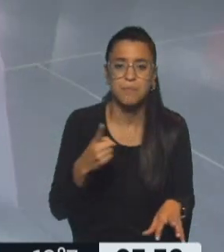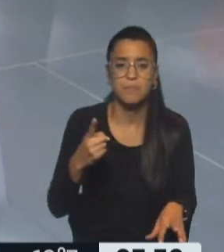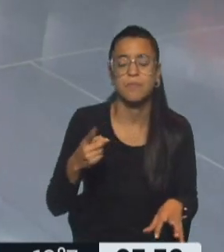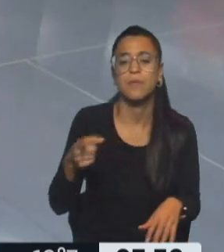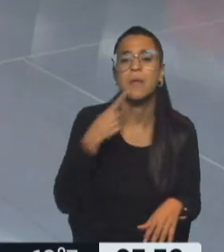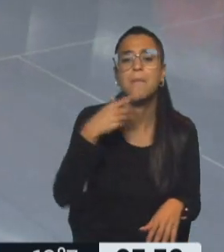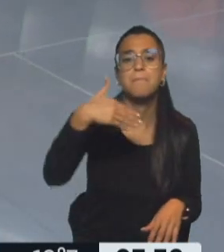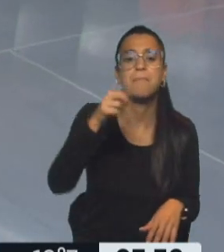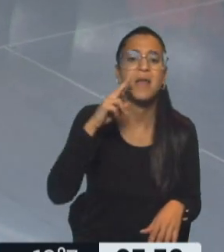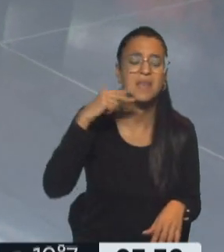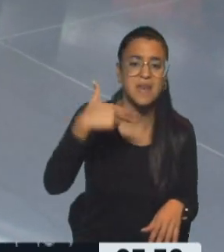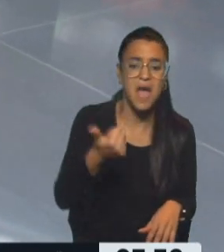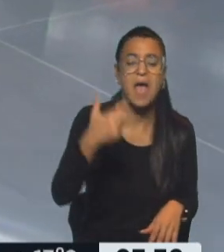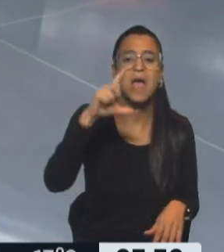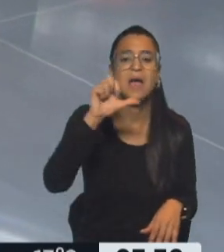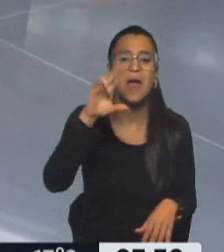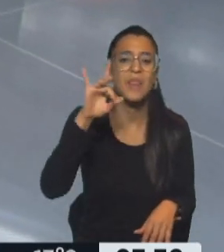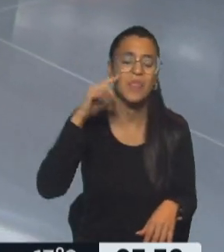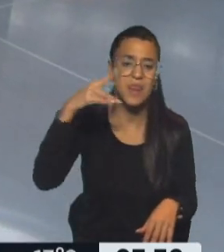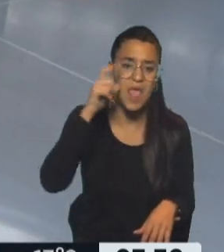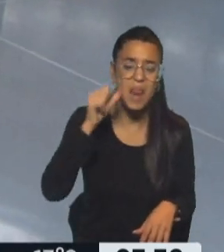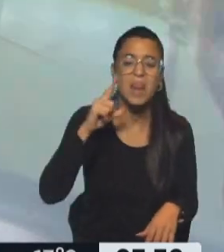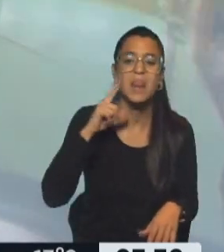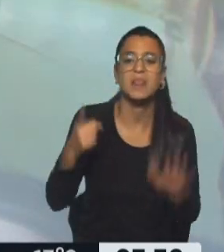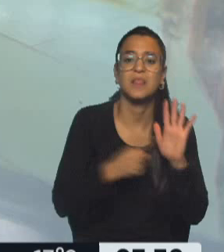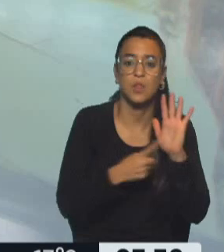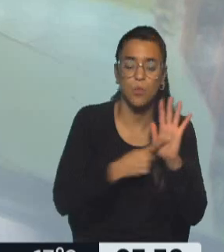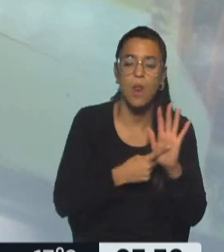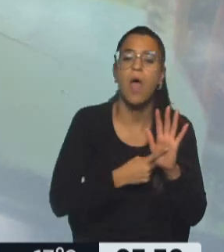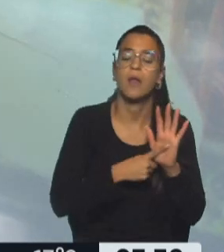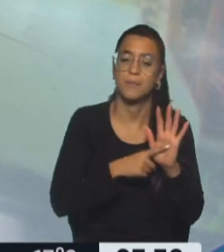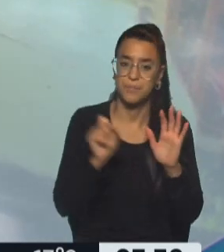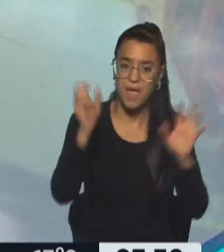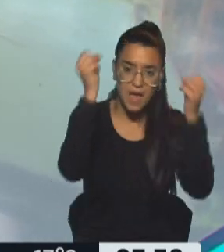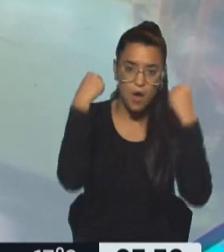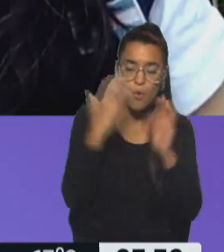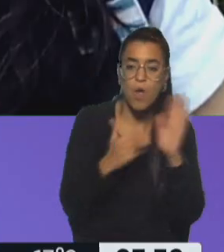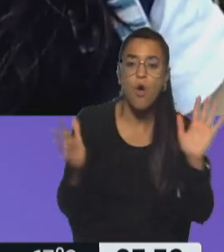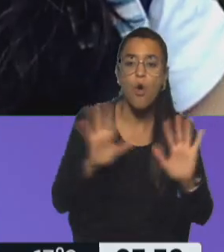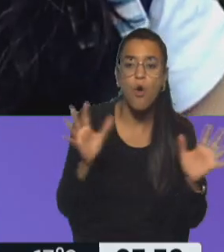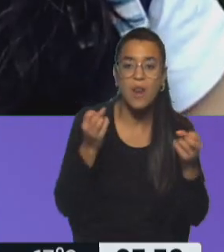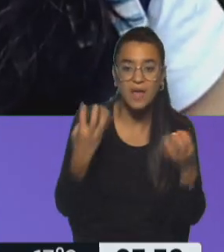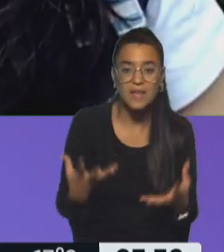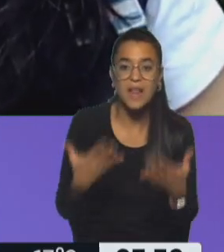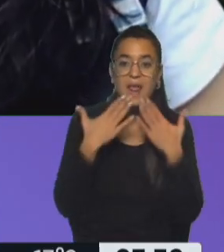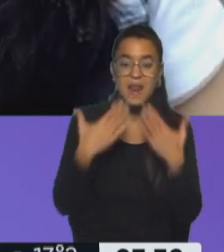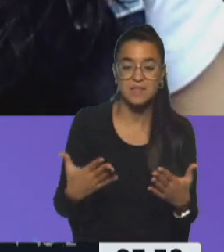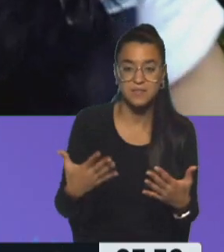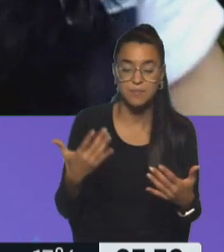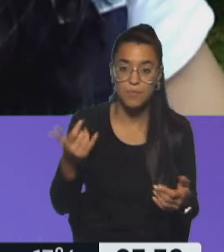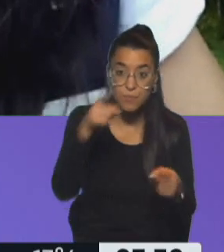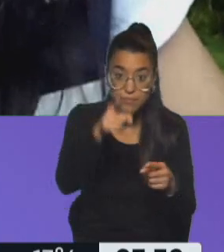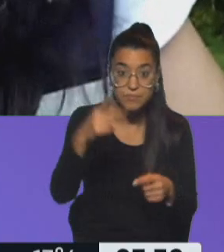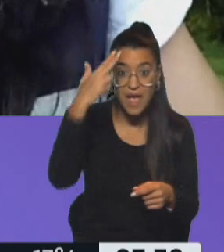Marina Cardinelli es justamente la titular de Cascos Blancos. Saludamos. Ya mismo. ¿Qué tal, Marina? Muy buen día, gracias por atendernos. ¿Está usted en